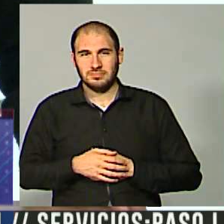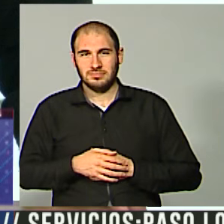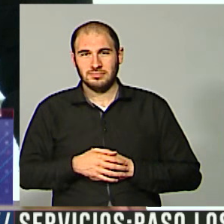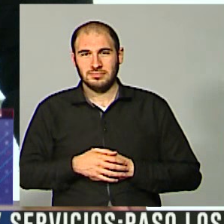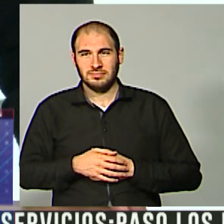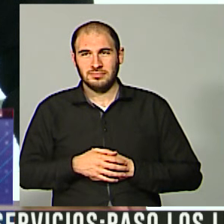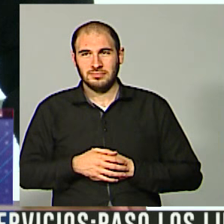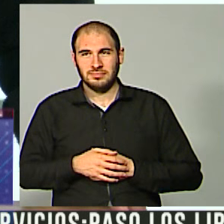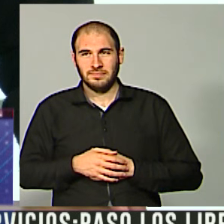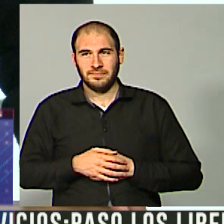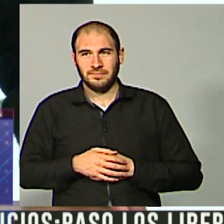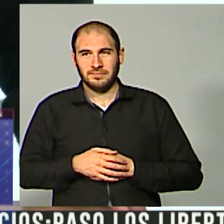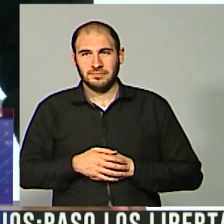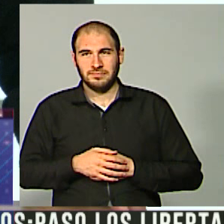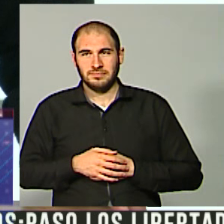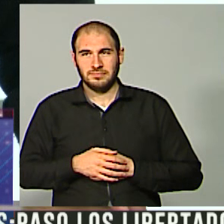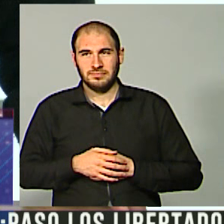un